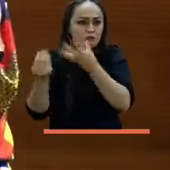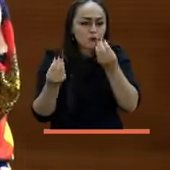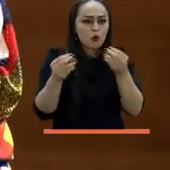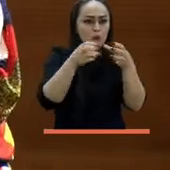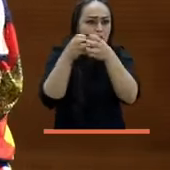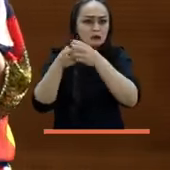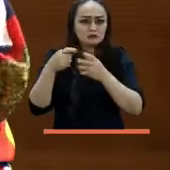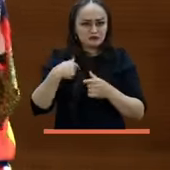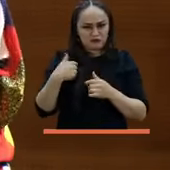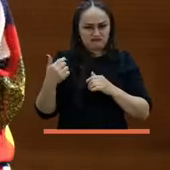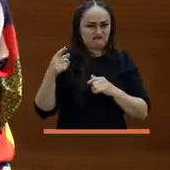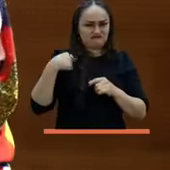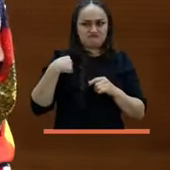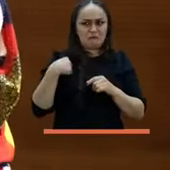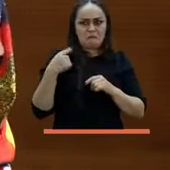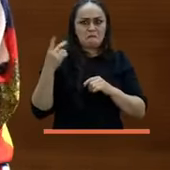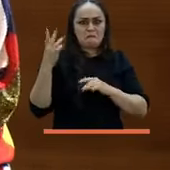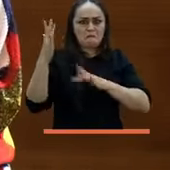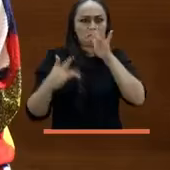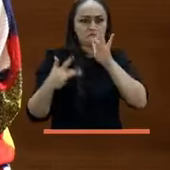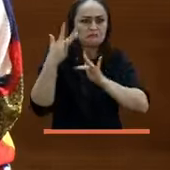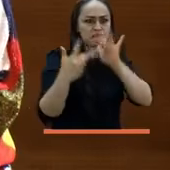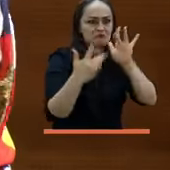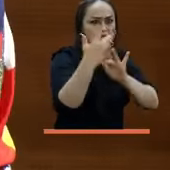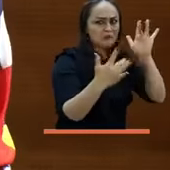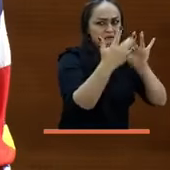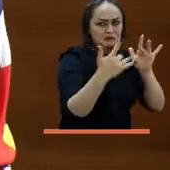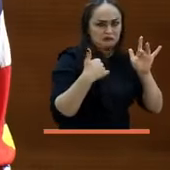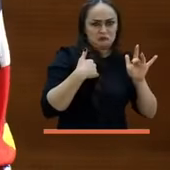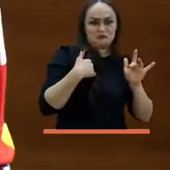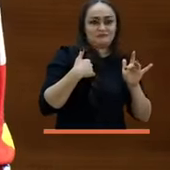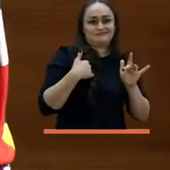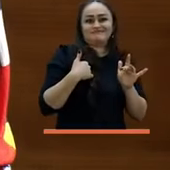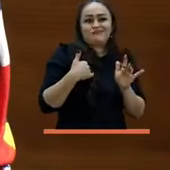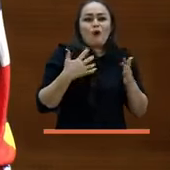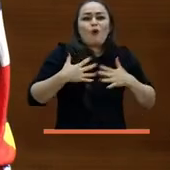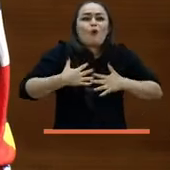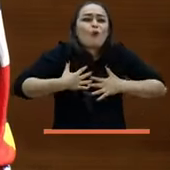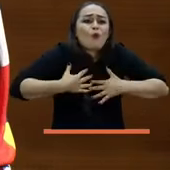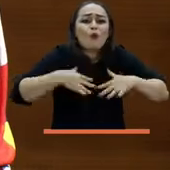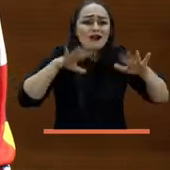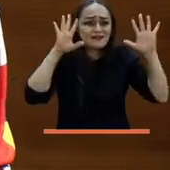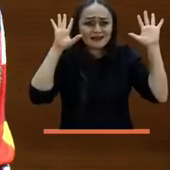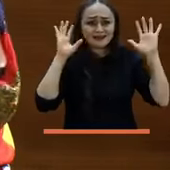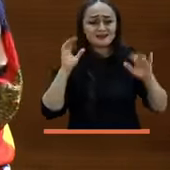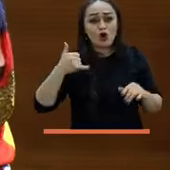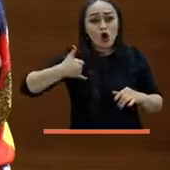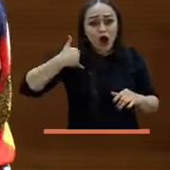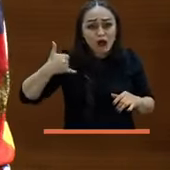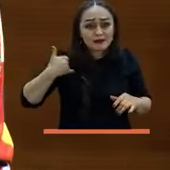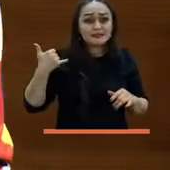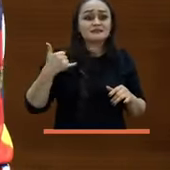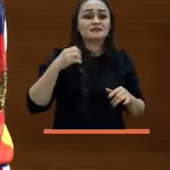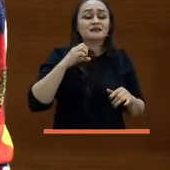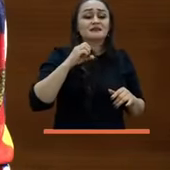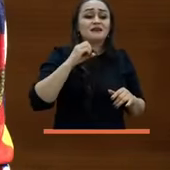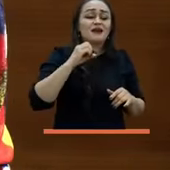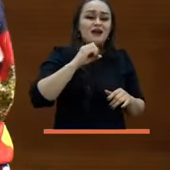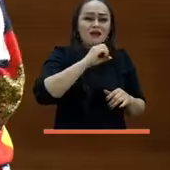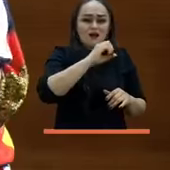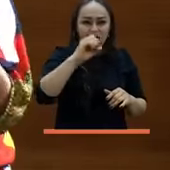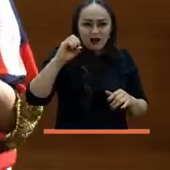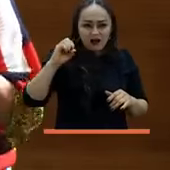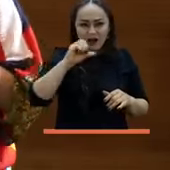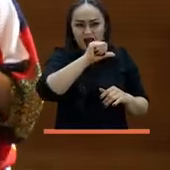y entonces las oportunidades están abiertas para todos cuando nosotros hablamos de jóvenes y mujeres estamos hablando de personas desde los